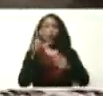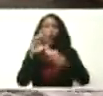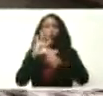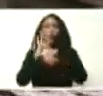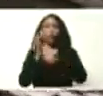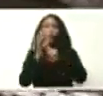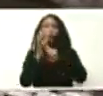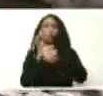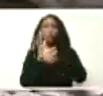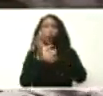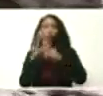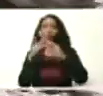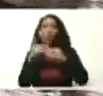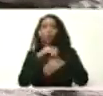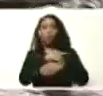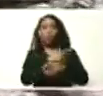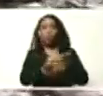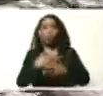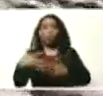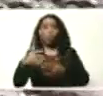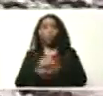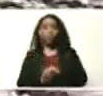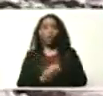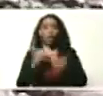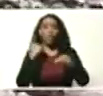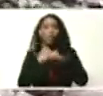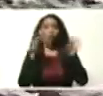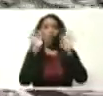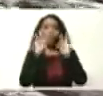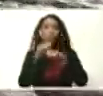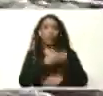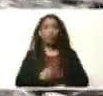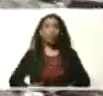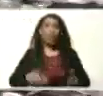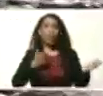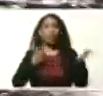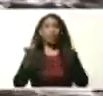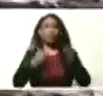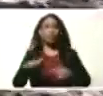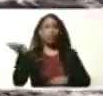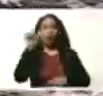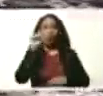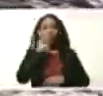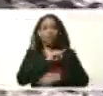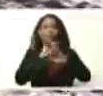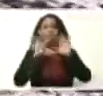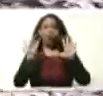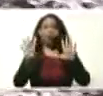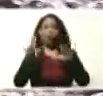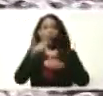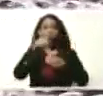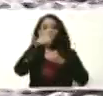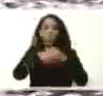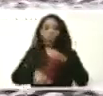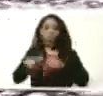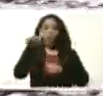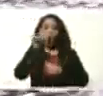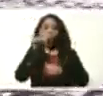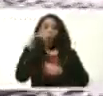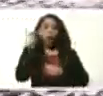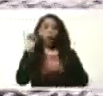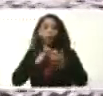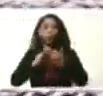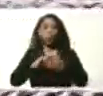fueron arrastradas. De igual manera, presidente, el servicio de agua, de 19 pozos de agua, ya hemos recuperado